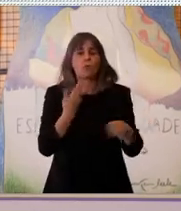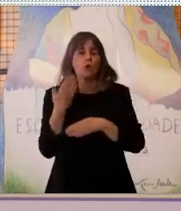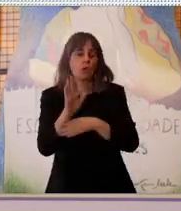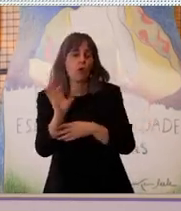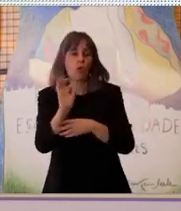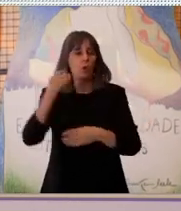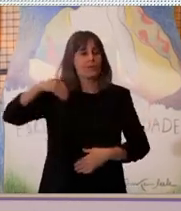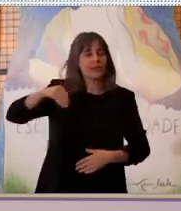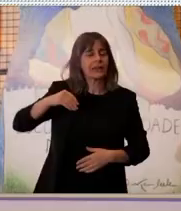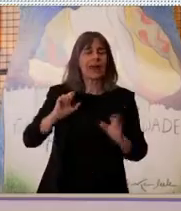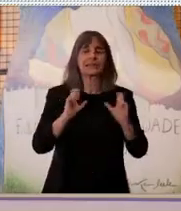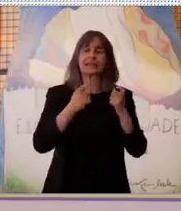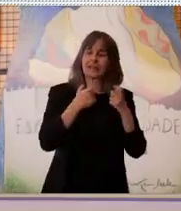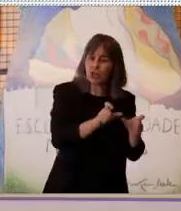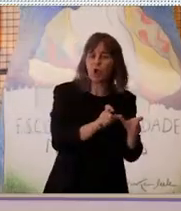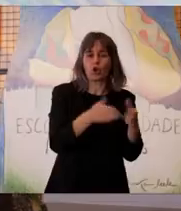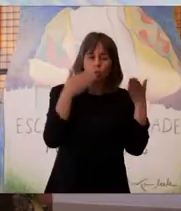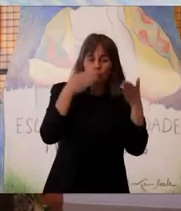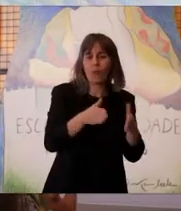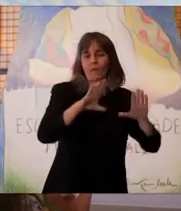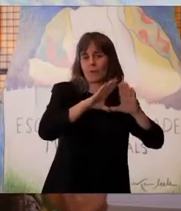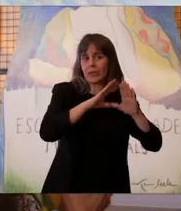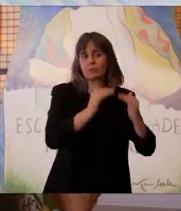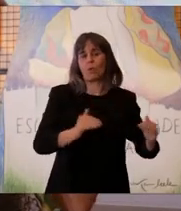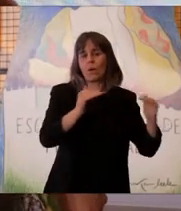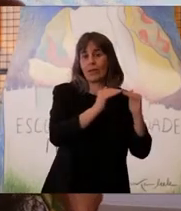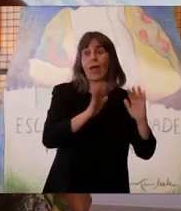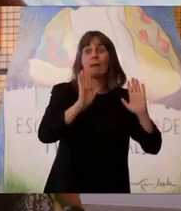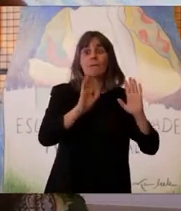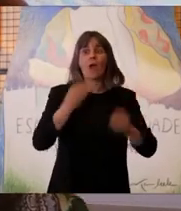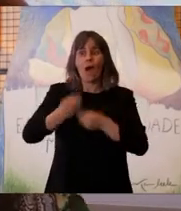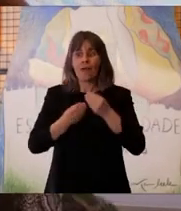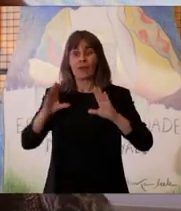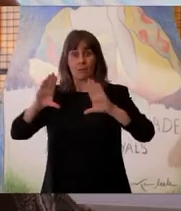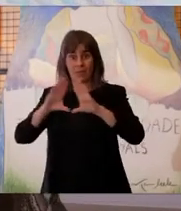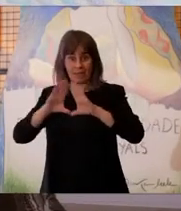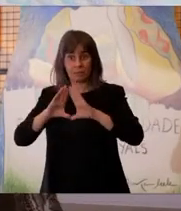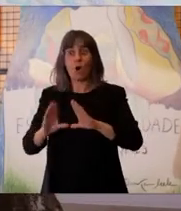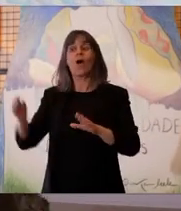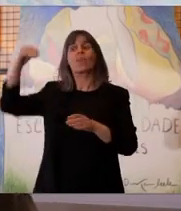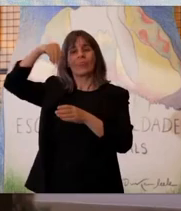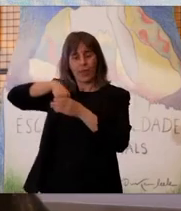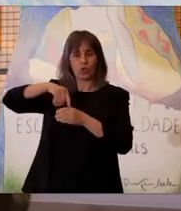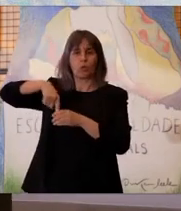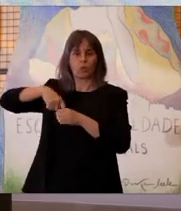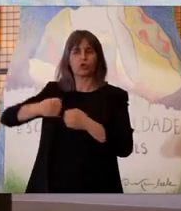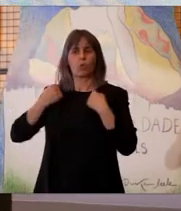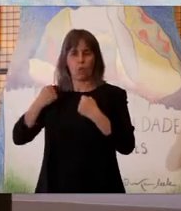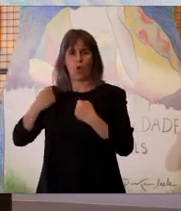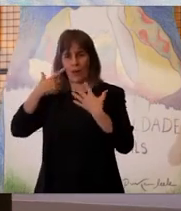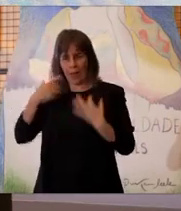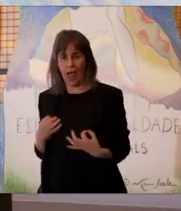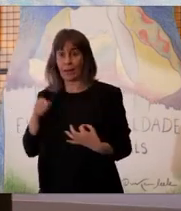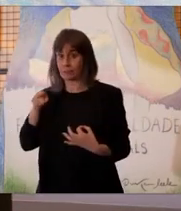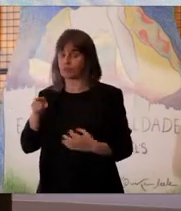dedicados al feminismo a la igualdad etcétera no pero hacer feminismo dentro de puestos de verdadero poder es lo que